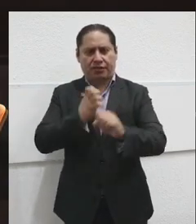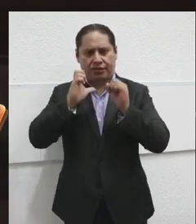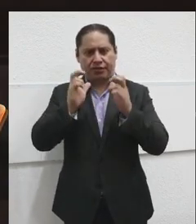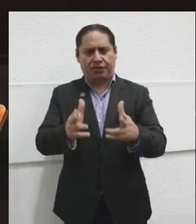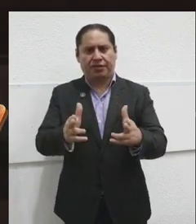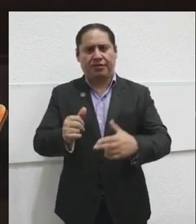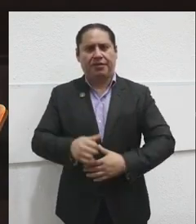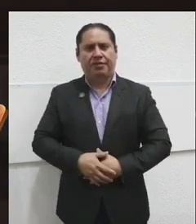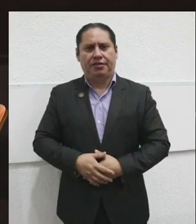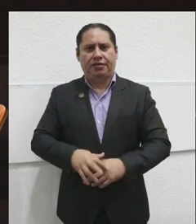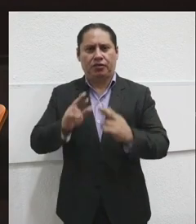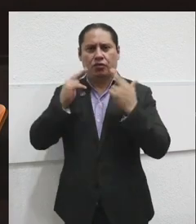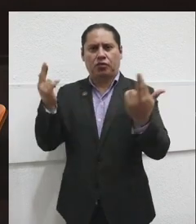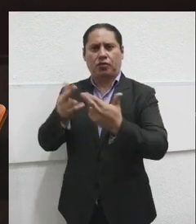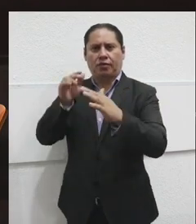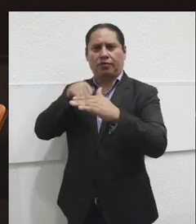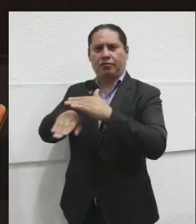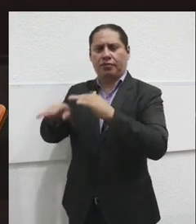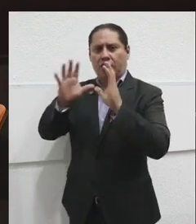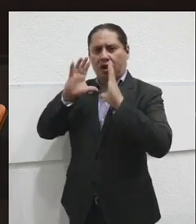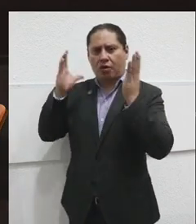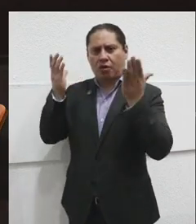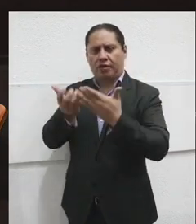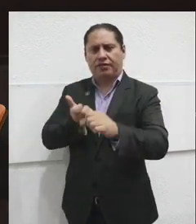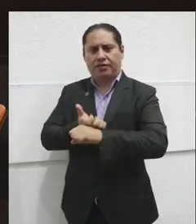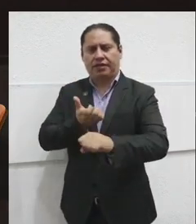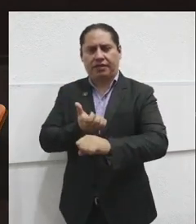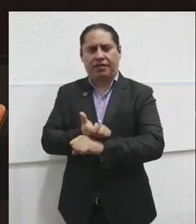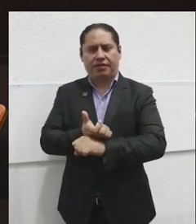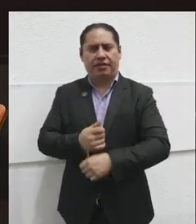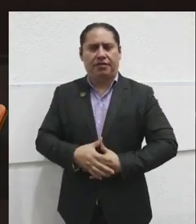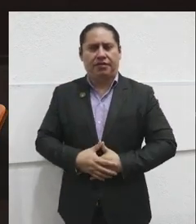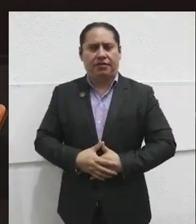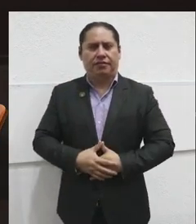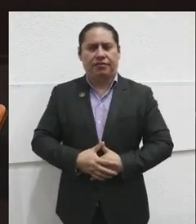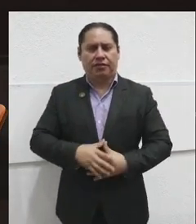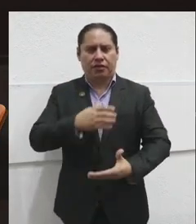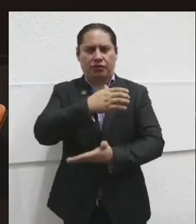Soberano de Chiapas, reunidos en el Honorable Congreso del Estado,